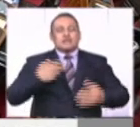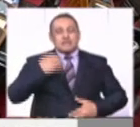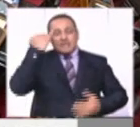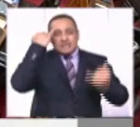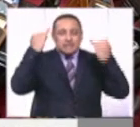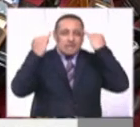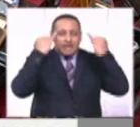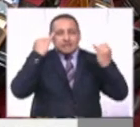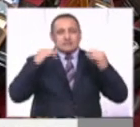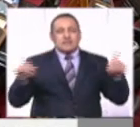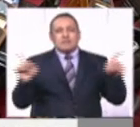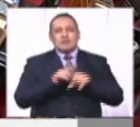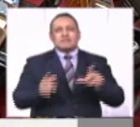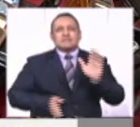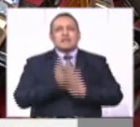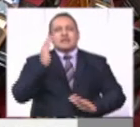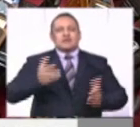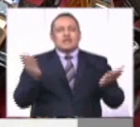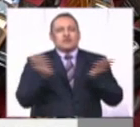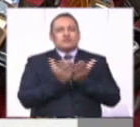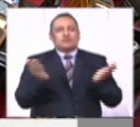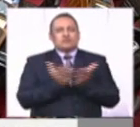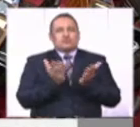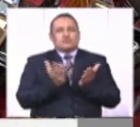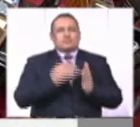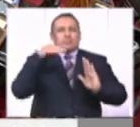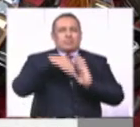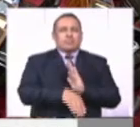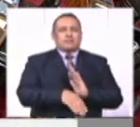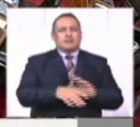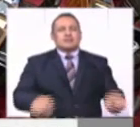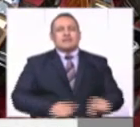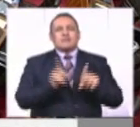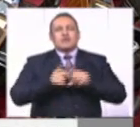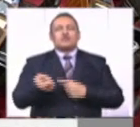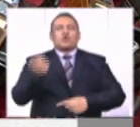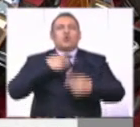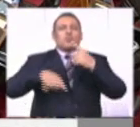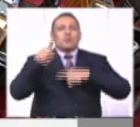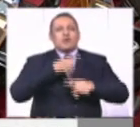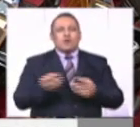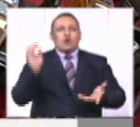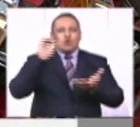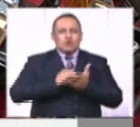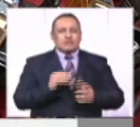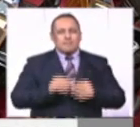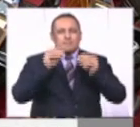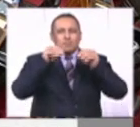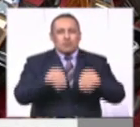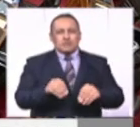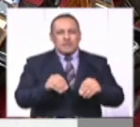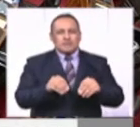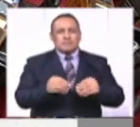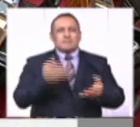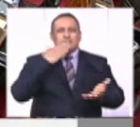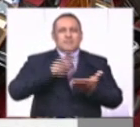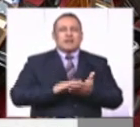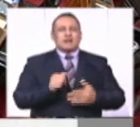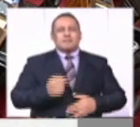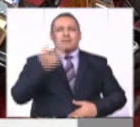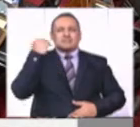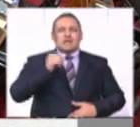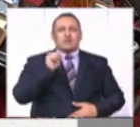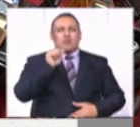ideólogos salidos de la academia decadente no vuelva a sembrar esa semilla que sembró abimael